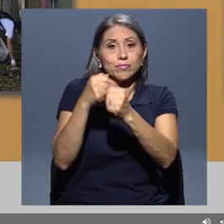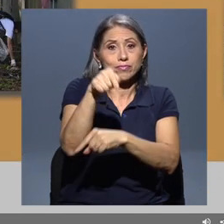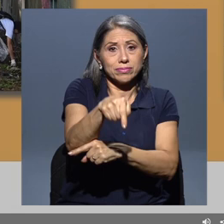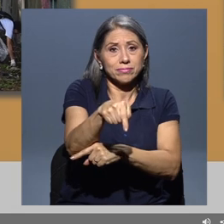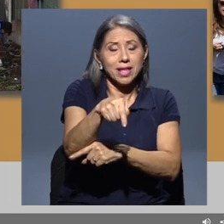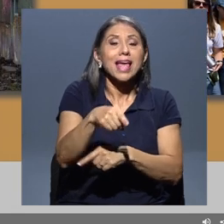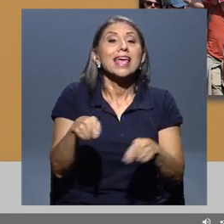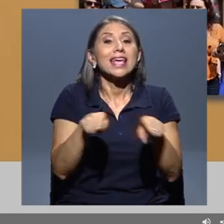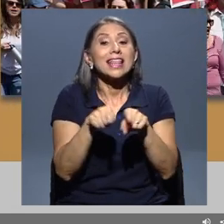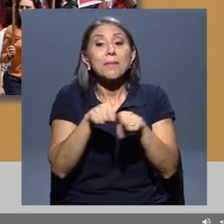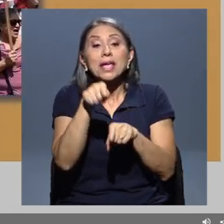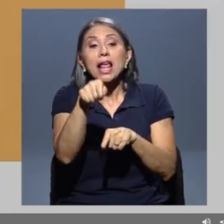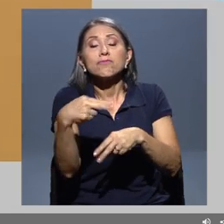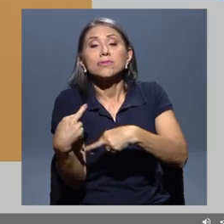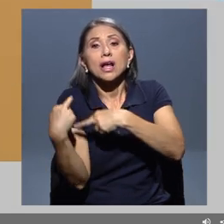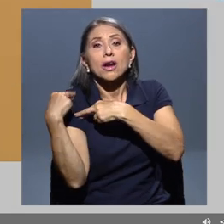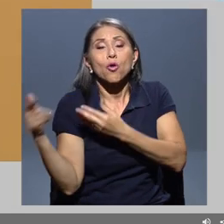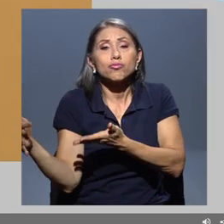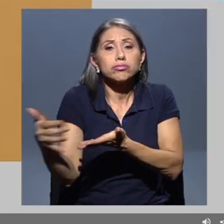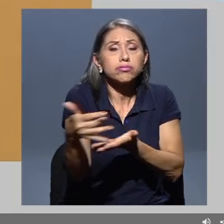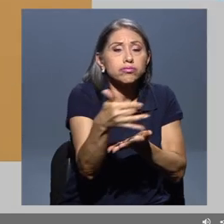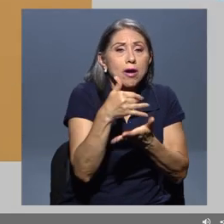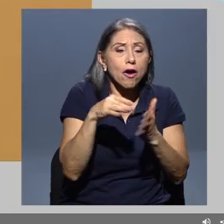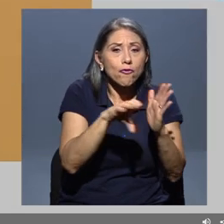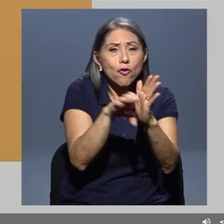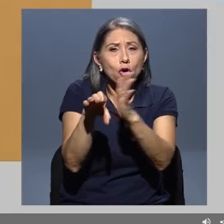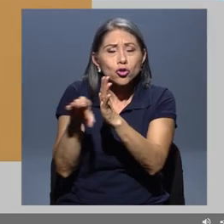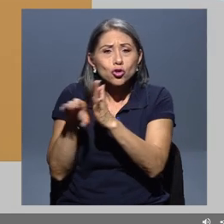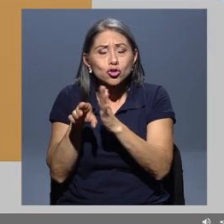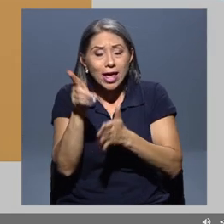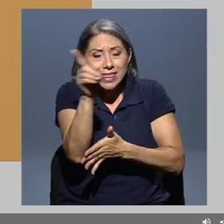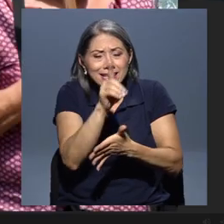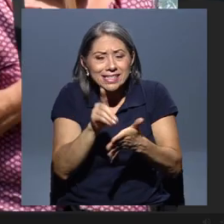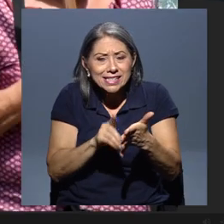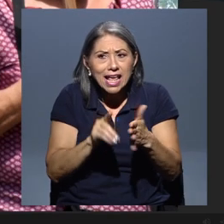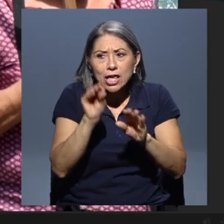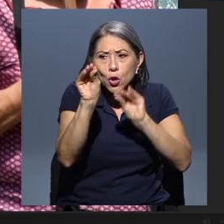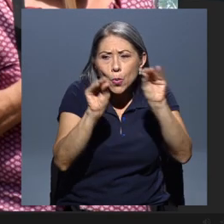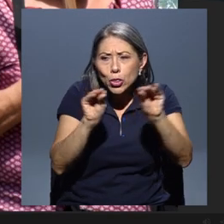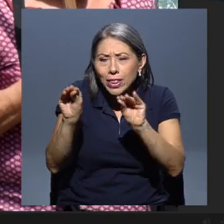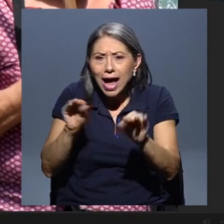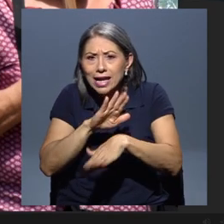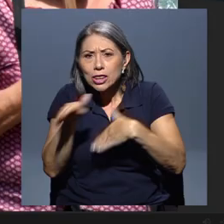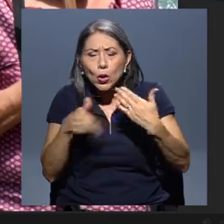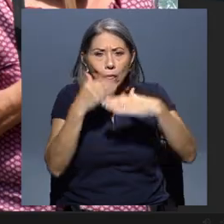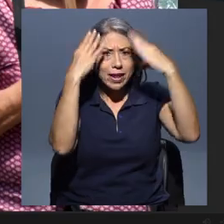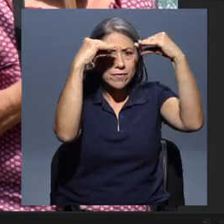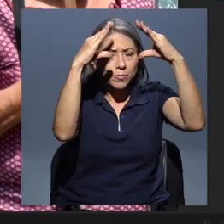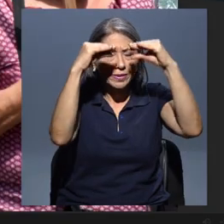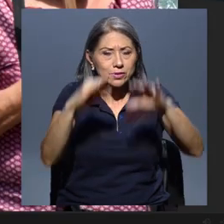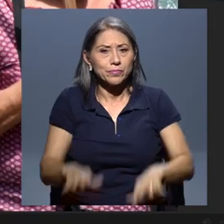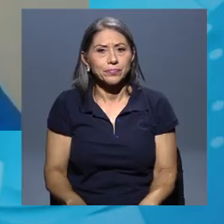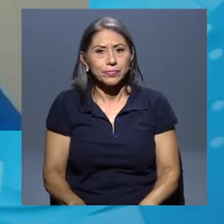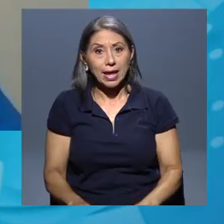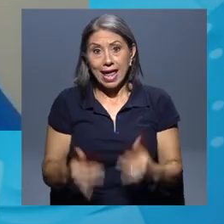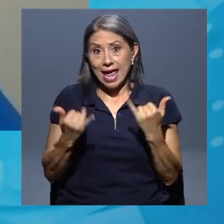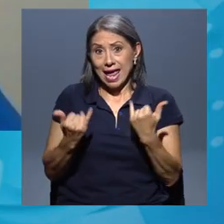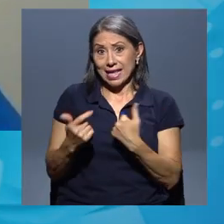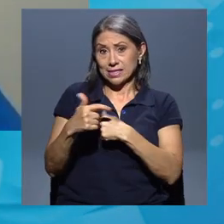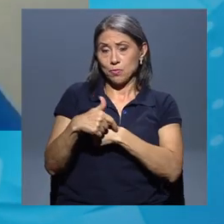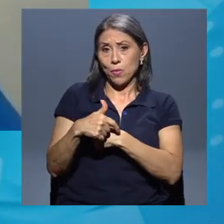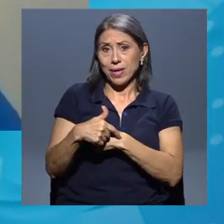que se encargó de recopilar las fotos, además del diseño, montaje y edición de los contenidos. En este momento, por ejemplo,